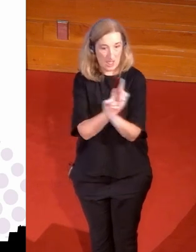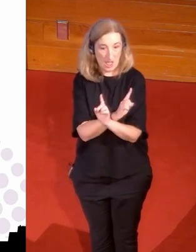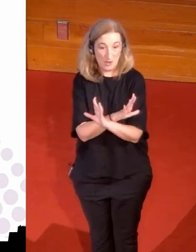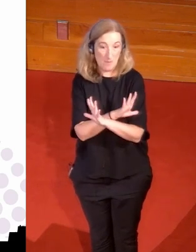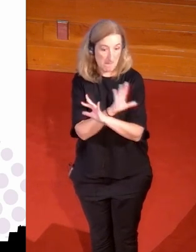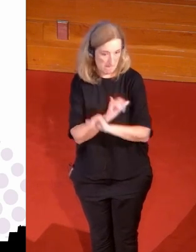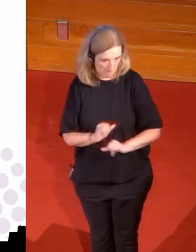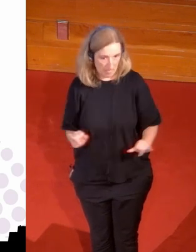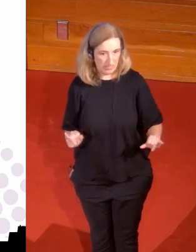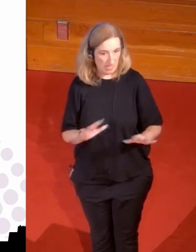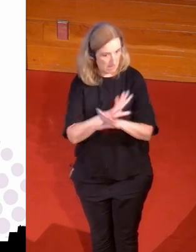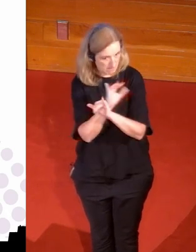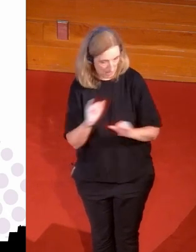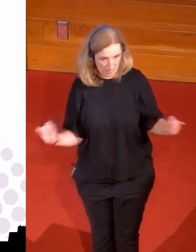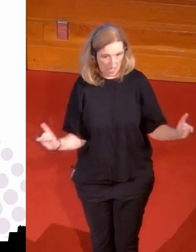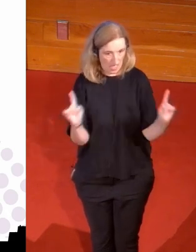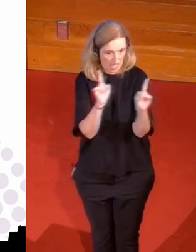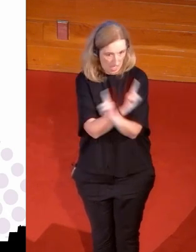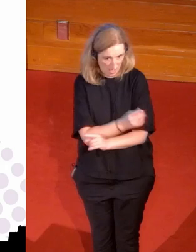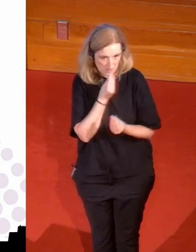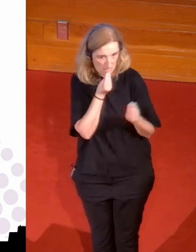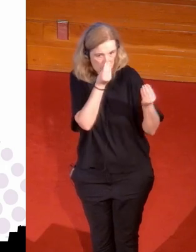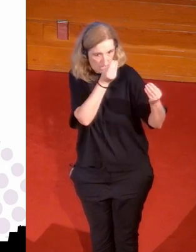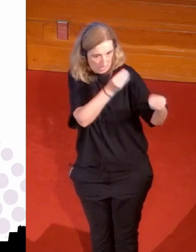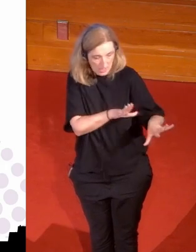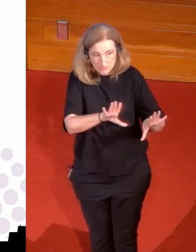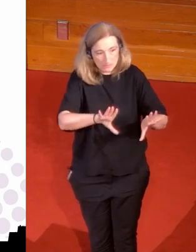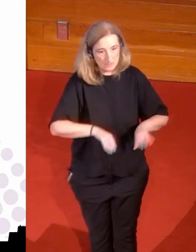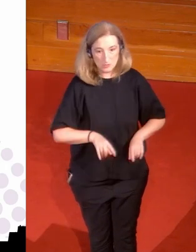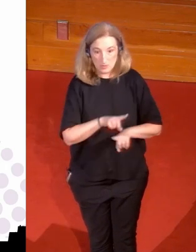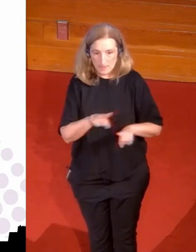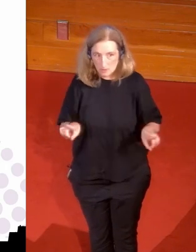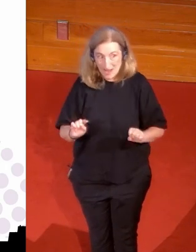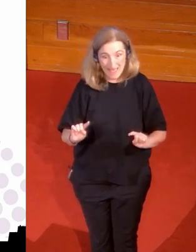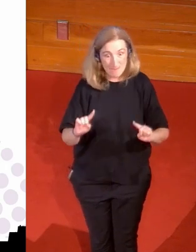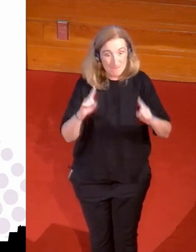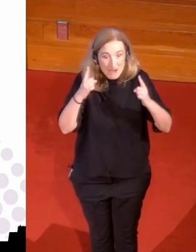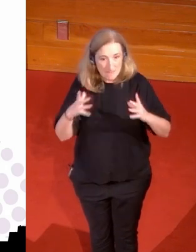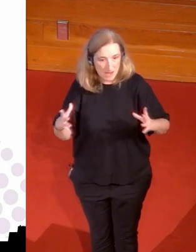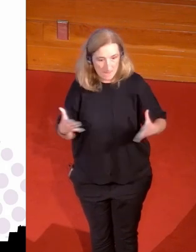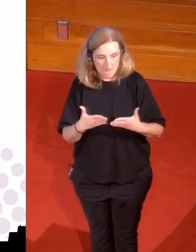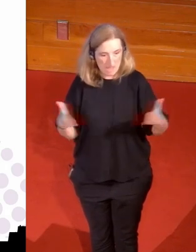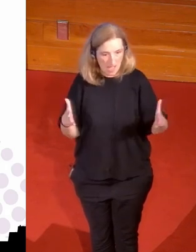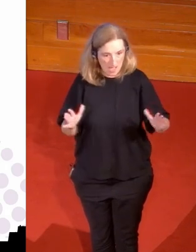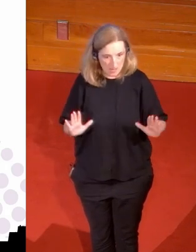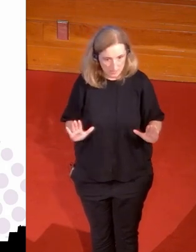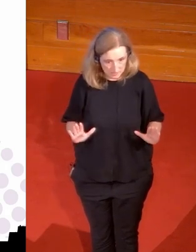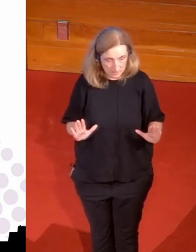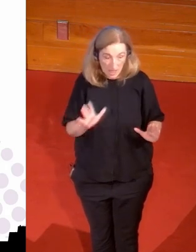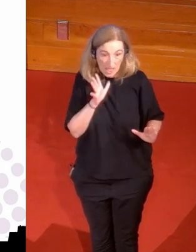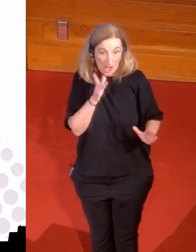pacífica del Poder y entonces Eh bueno ahora